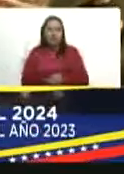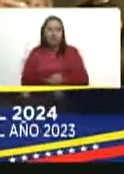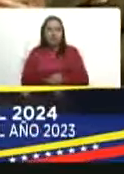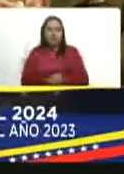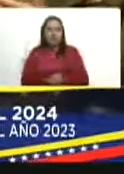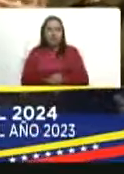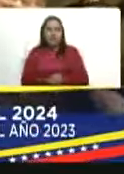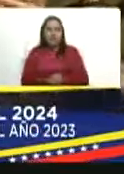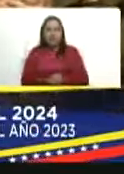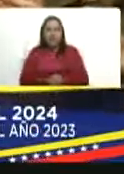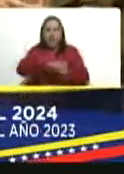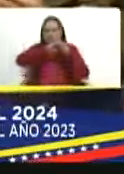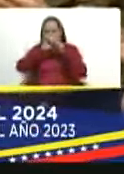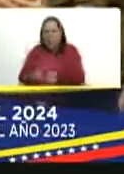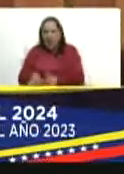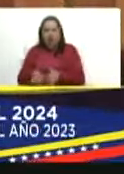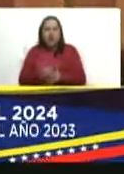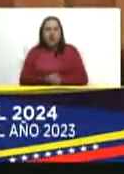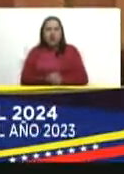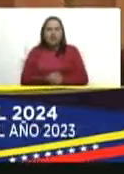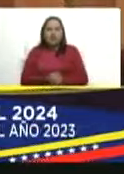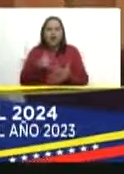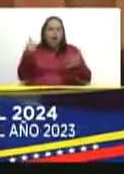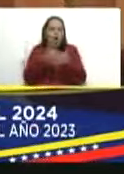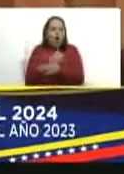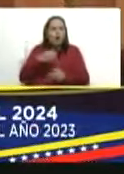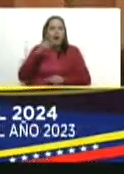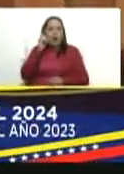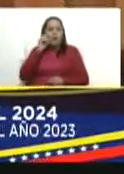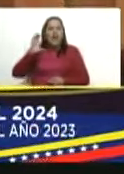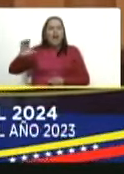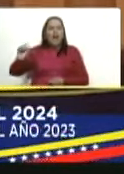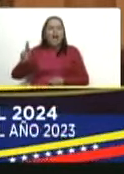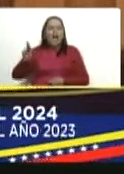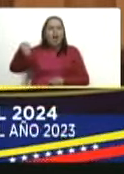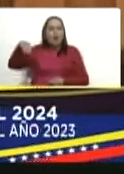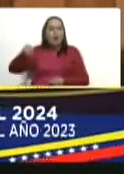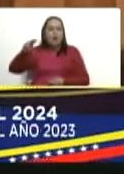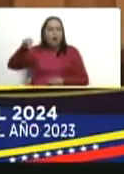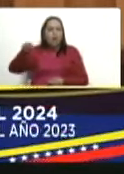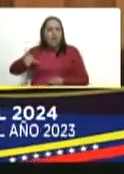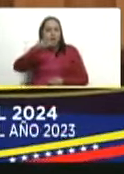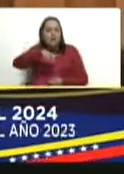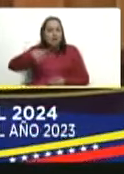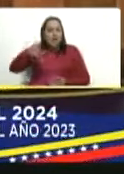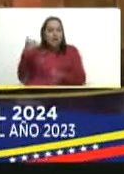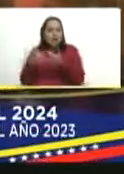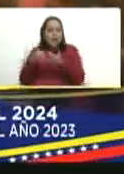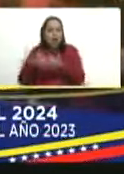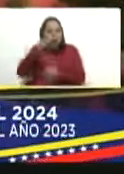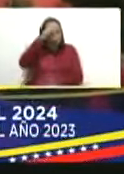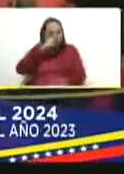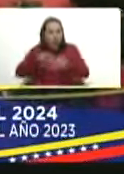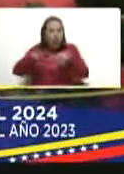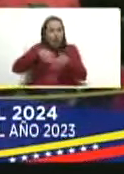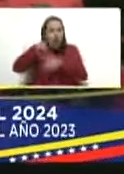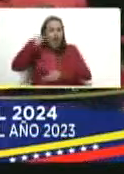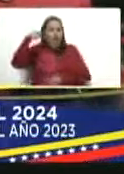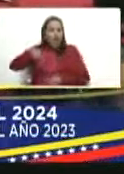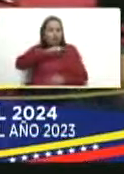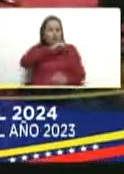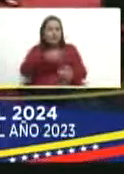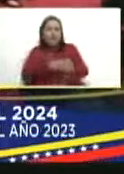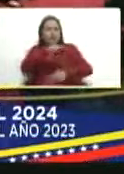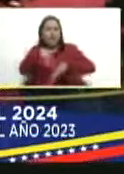abajo la dictadura de Carmona, de la oligarquía y de los apellidos. Honor y gloria a esta Fuerza Armada Nacional Bolivariana.